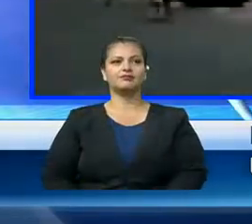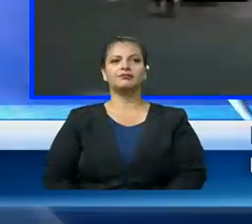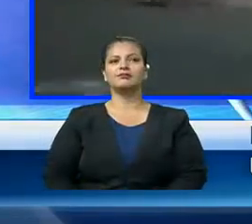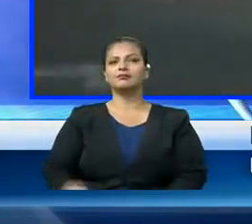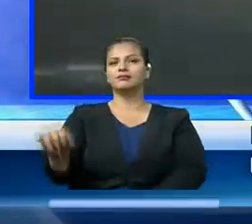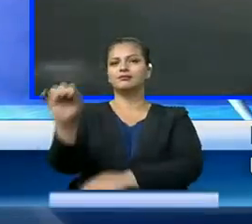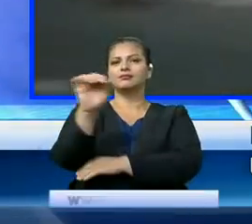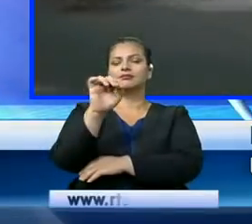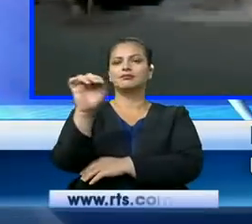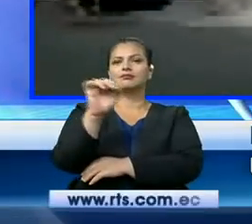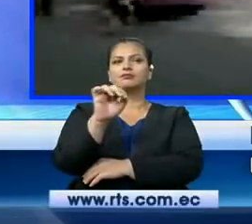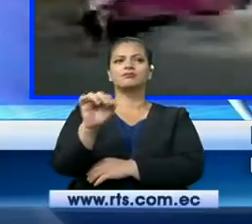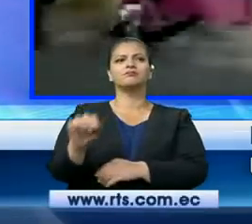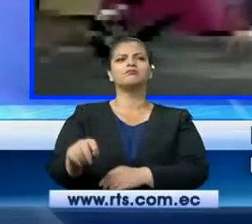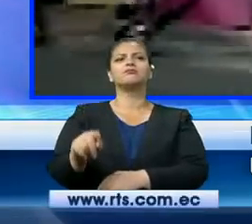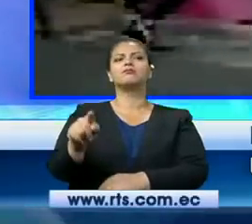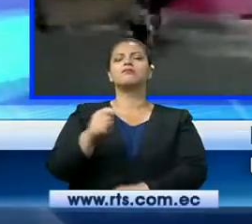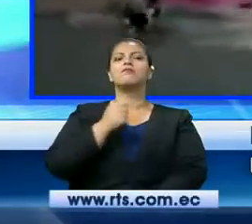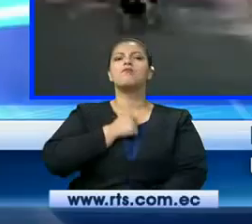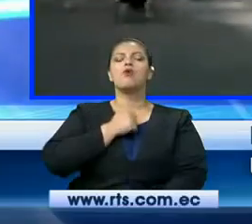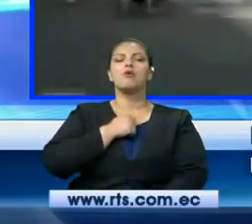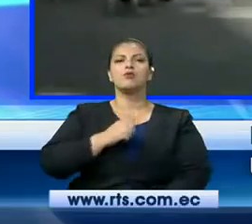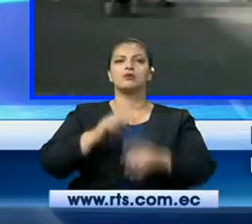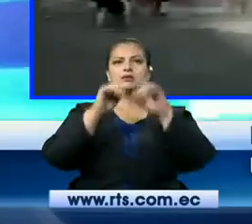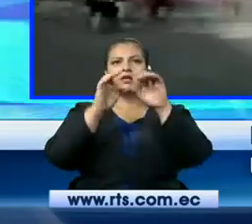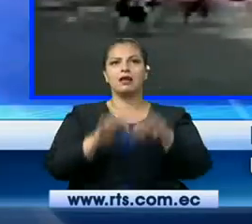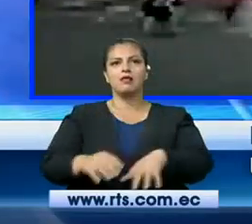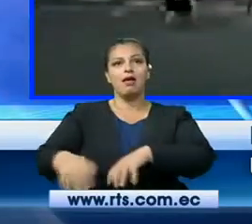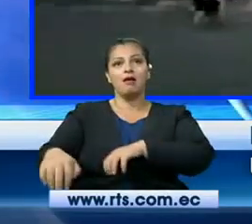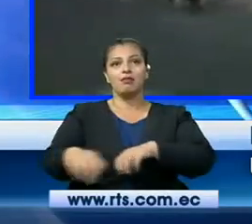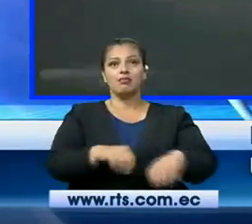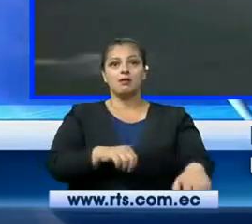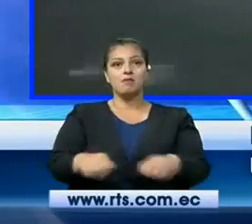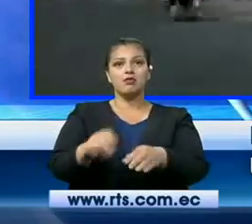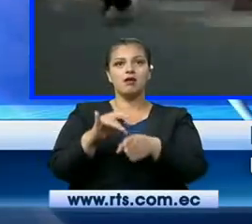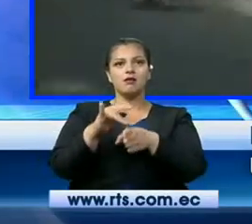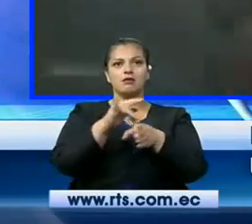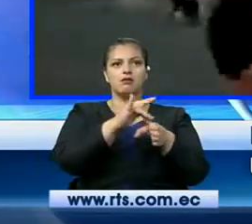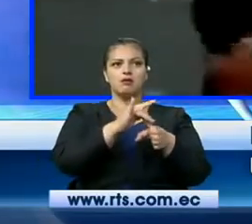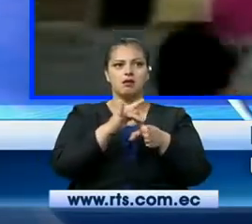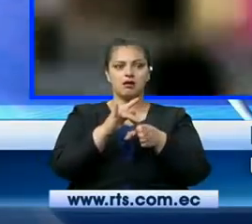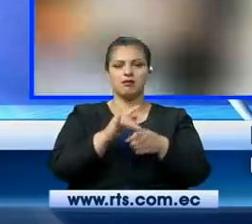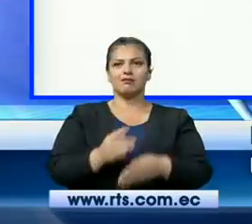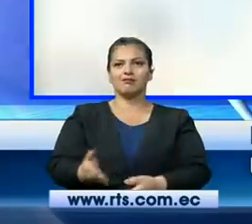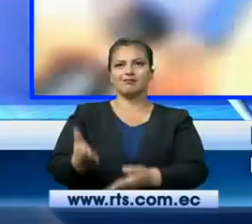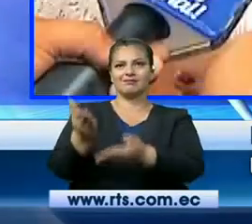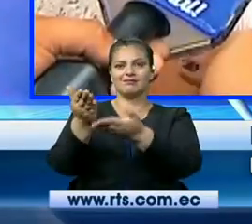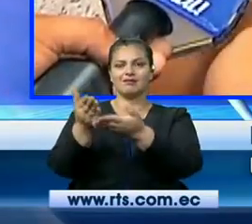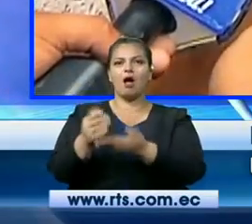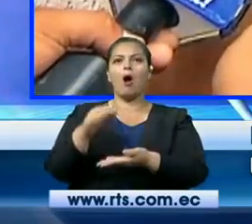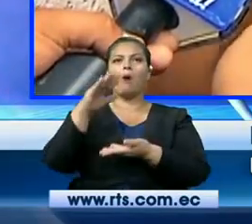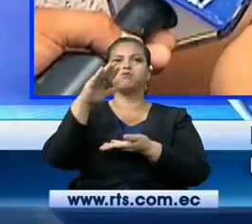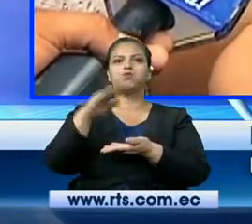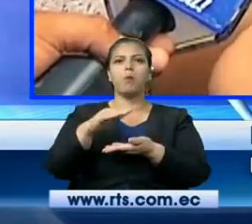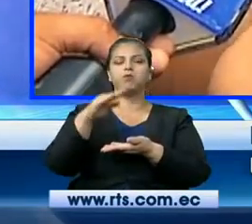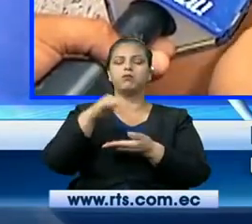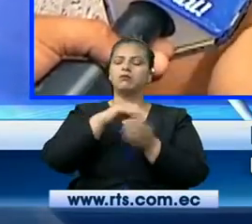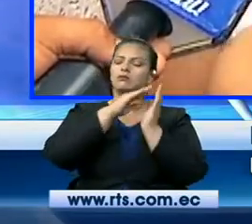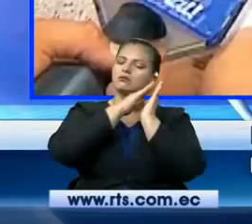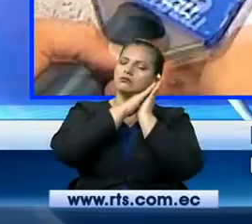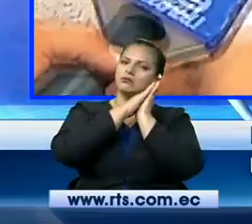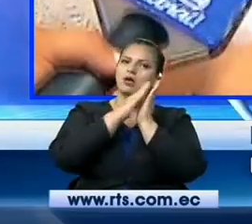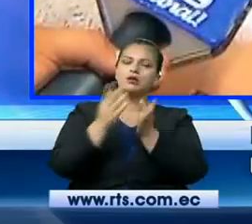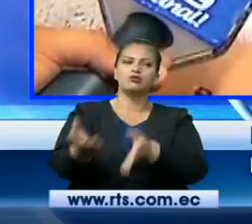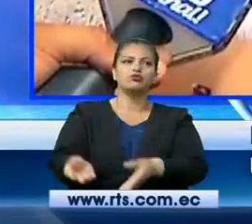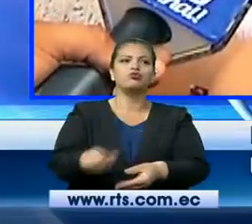de gestión de riesgos que acaba de llegar hace contados minutos para realizar la entrega de algunos colchones